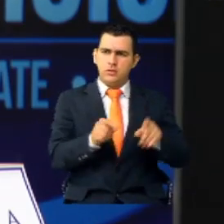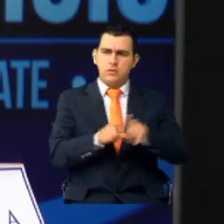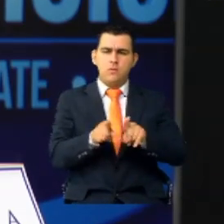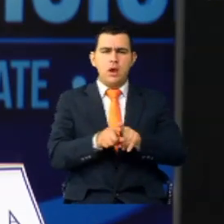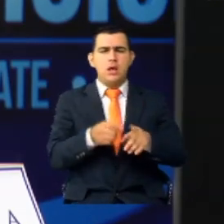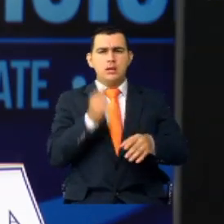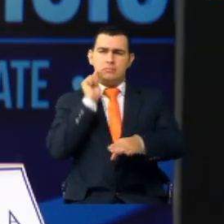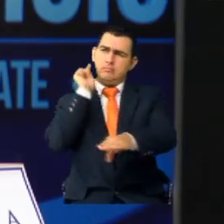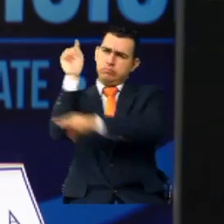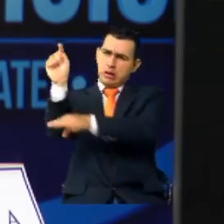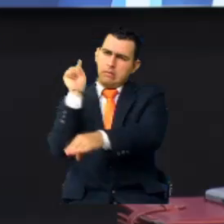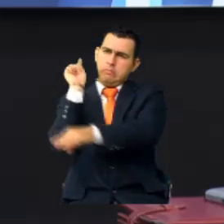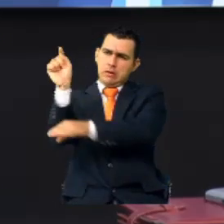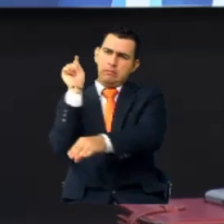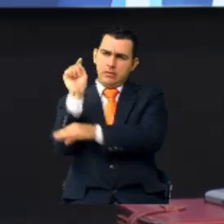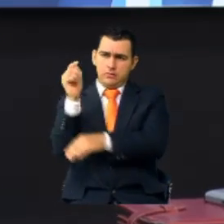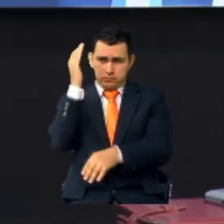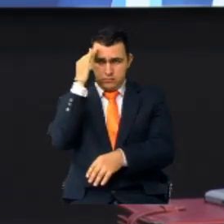tipo de situación?